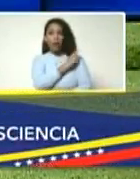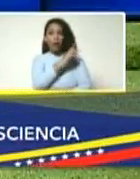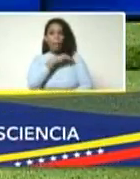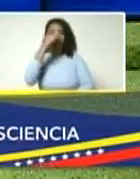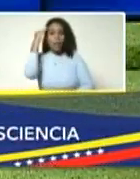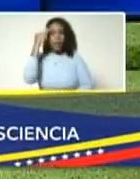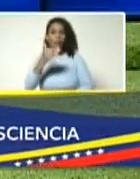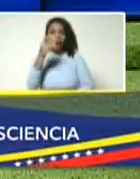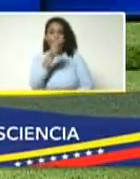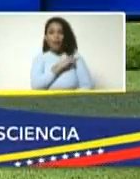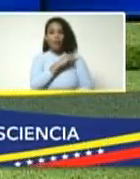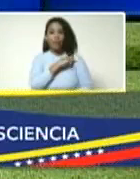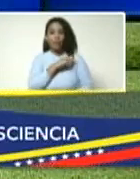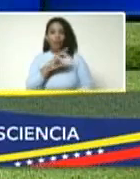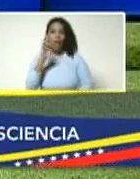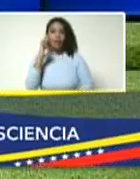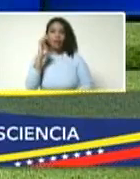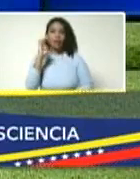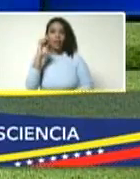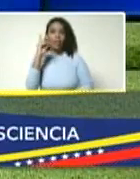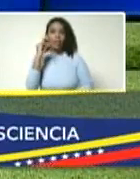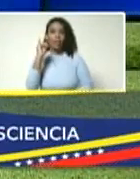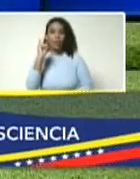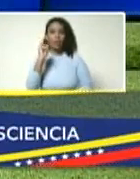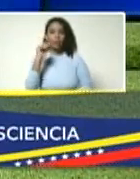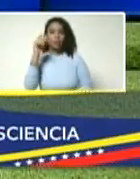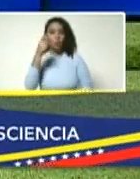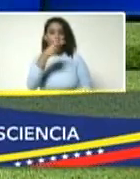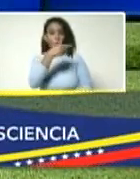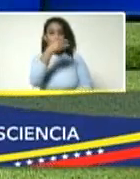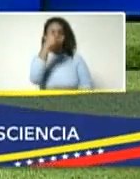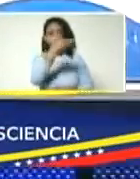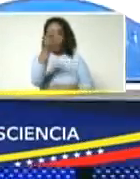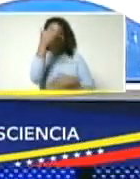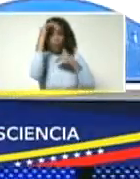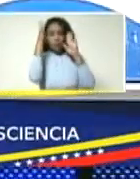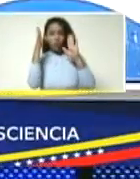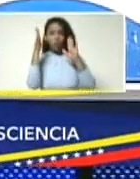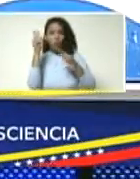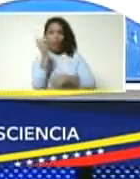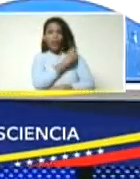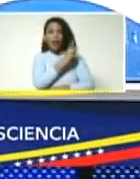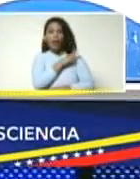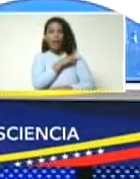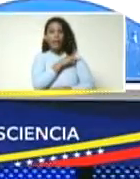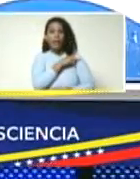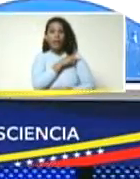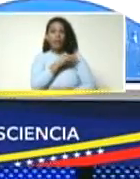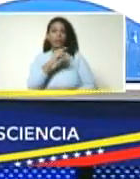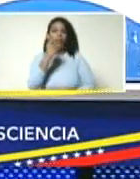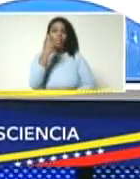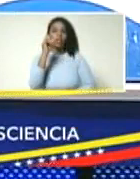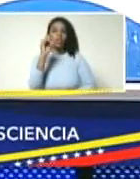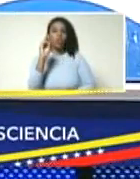almirantes jefes de las REDI, oído, generales almirantes jefes de las SODI,